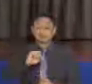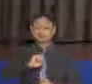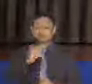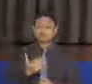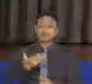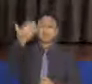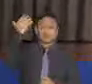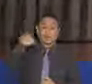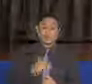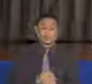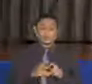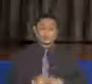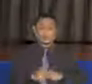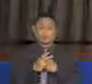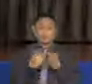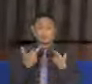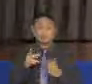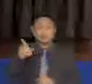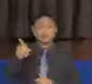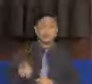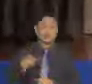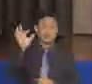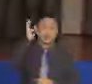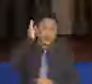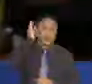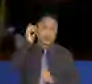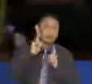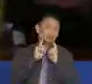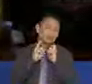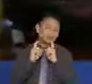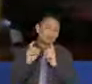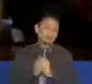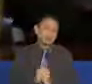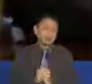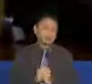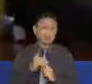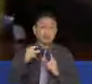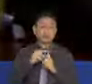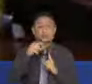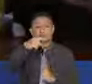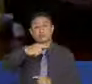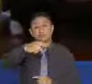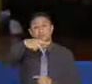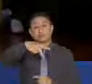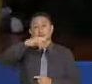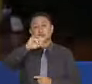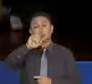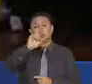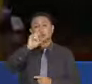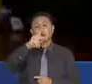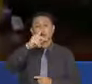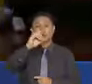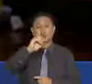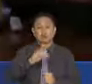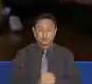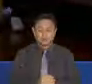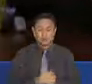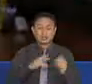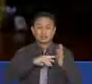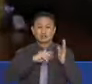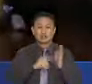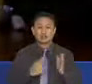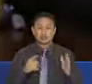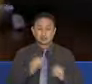antiguamente para iniciar un cortejo enamorar a una doncella la palabra piropo proviene del griego piropos que significa